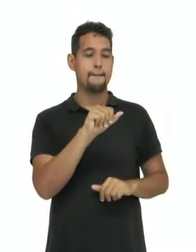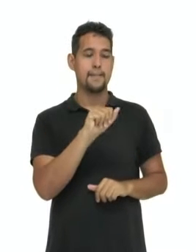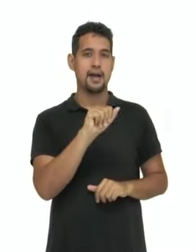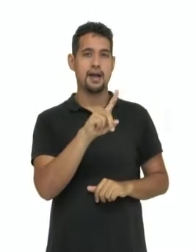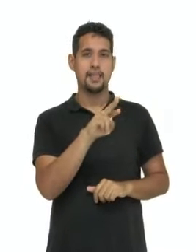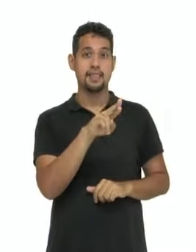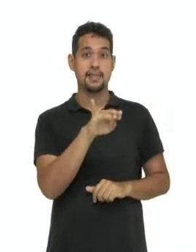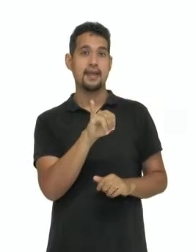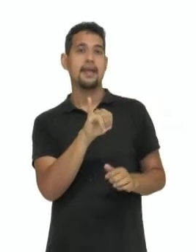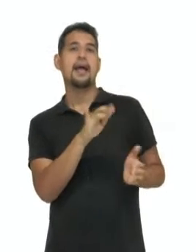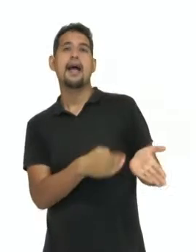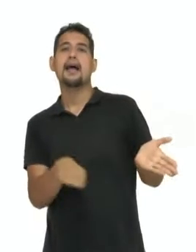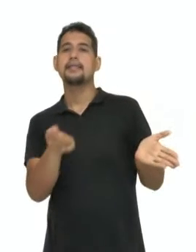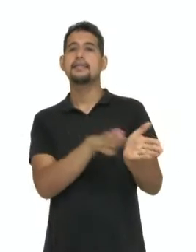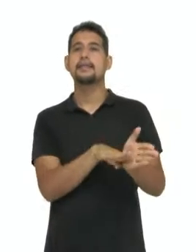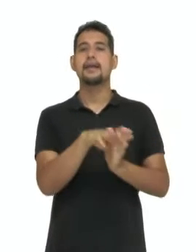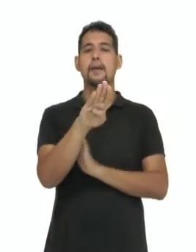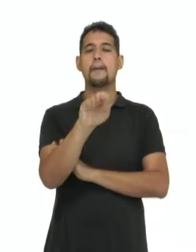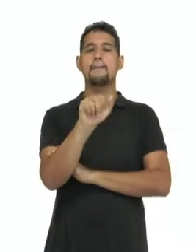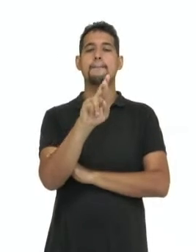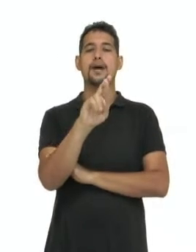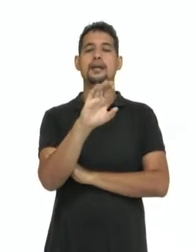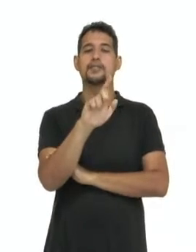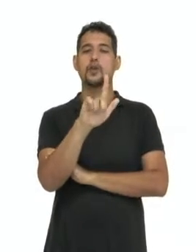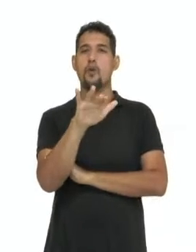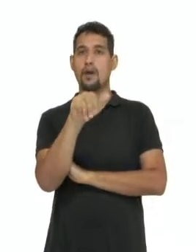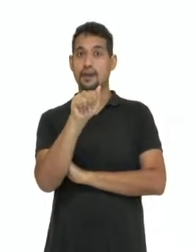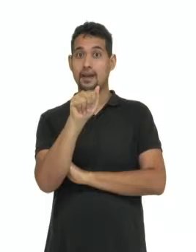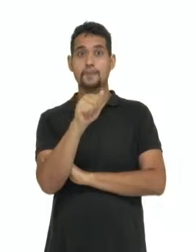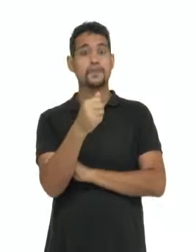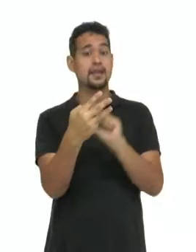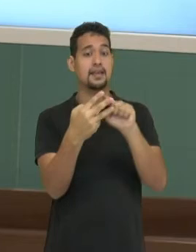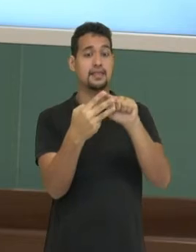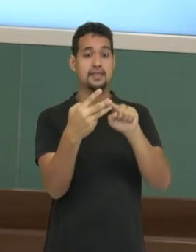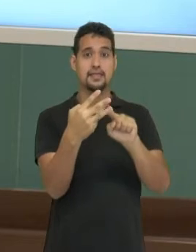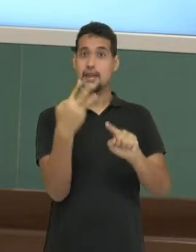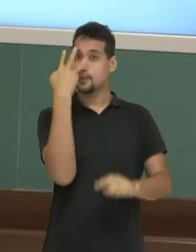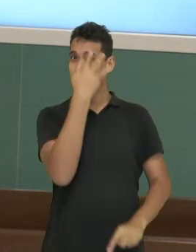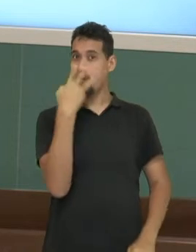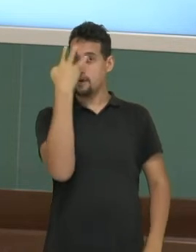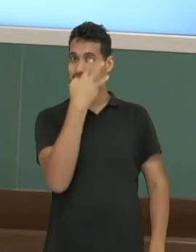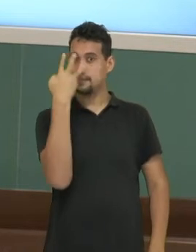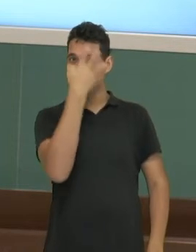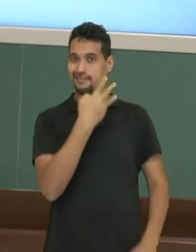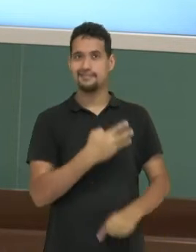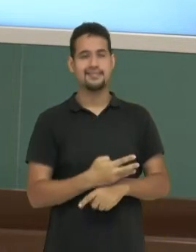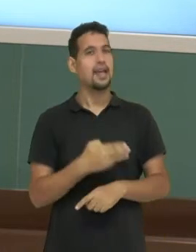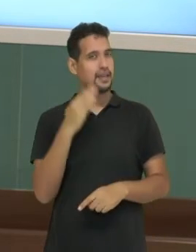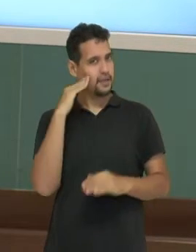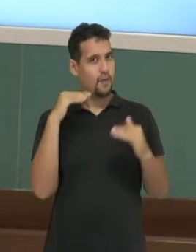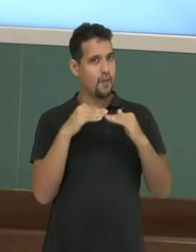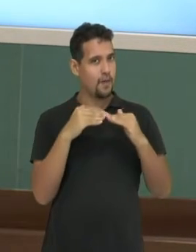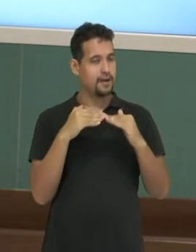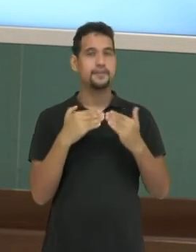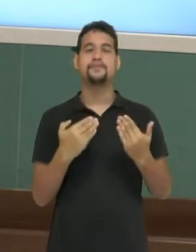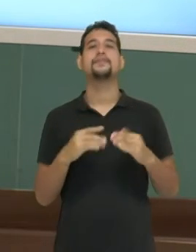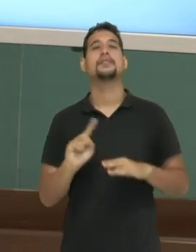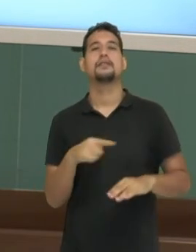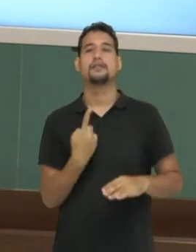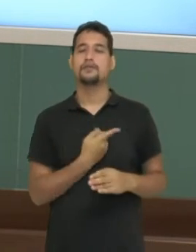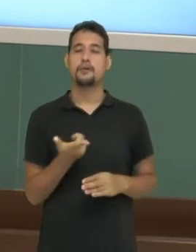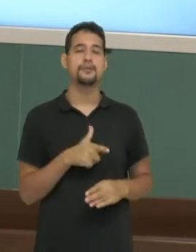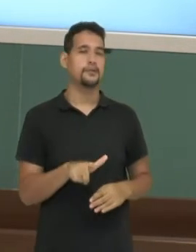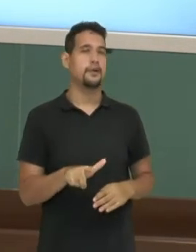A Barcelona em menos de 3 horas. Entenderam? De acordo? Vamos a